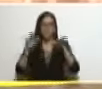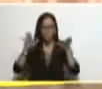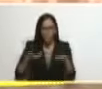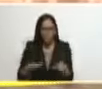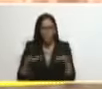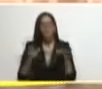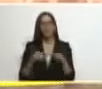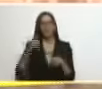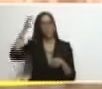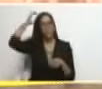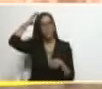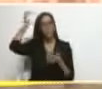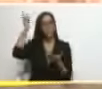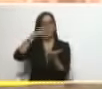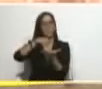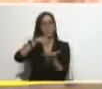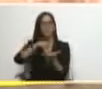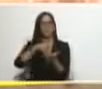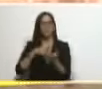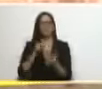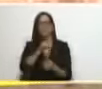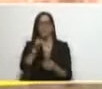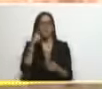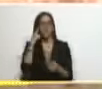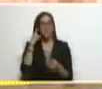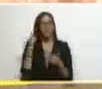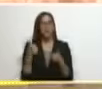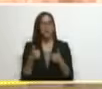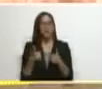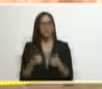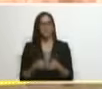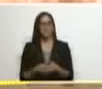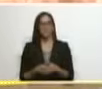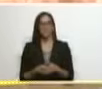presentes, ustedes bien lo saben,